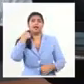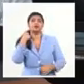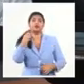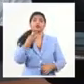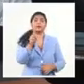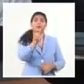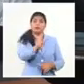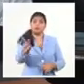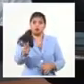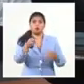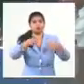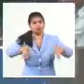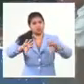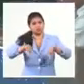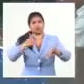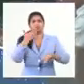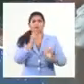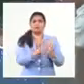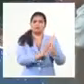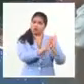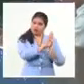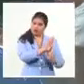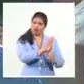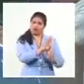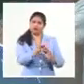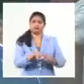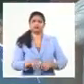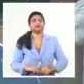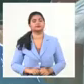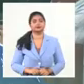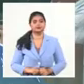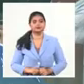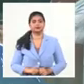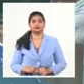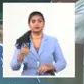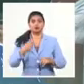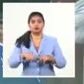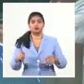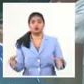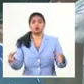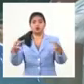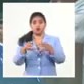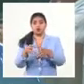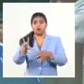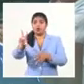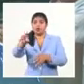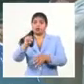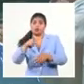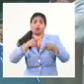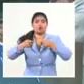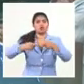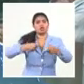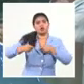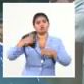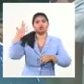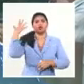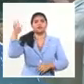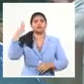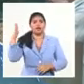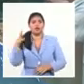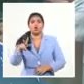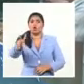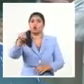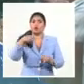adicionalmente, y se trae desde la otra estrategia, hay todo un grupo de nuevas inversiones en nuevas tecnologías de